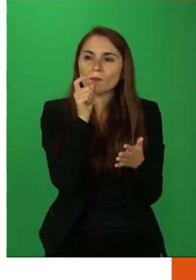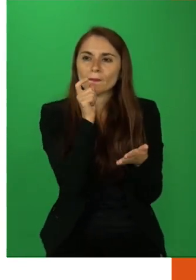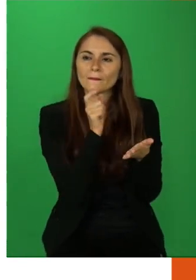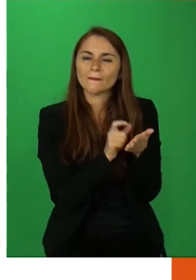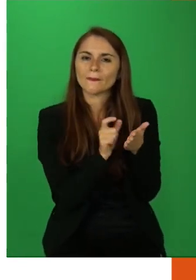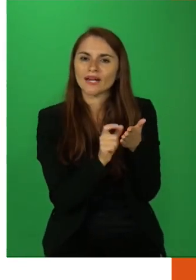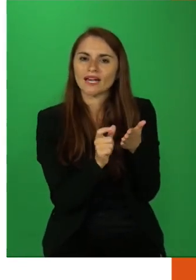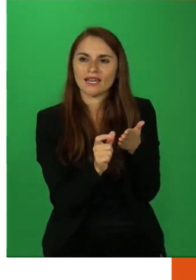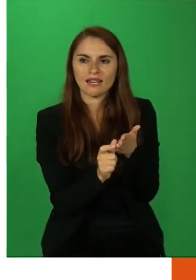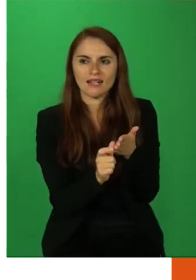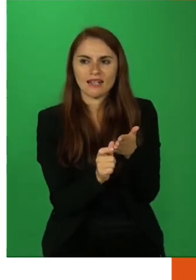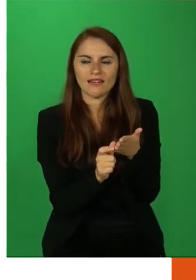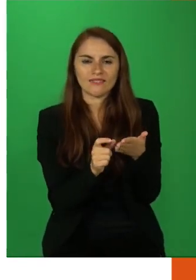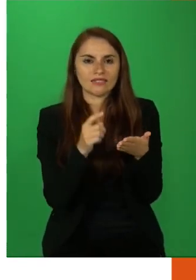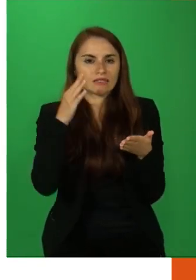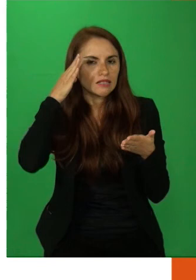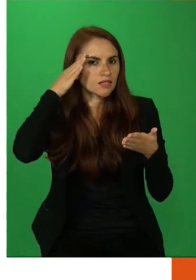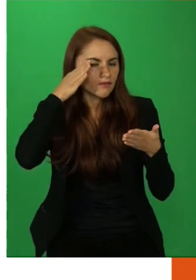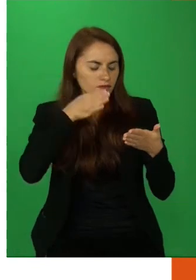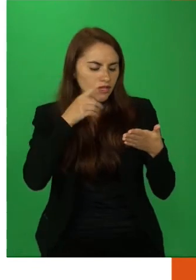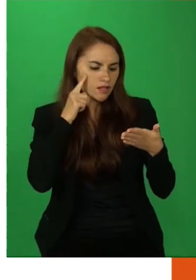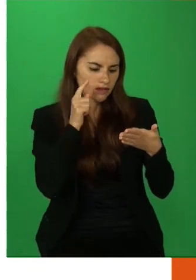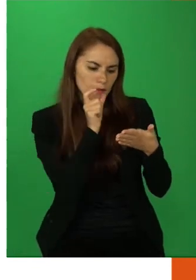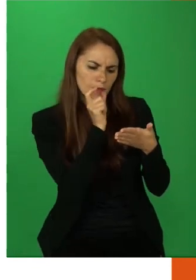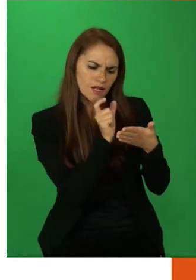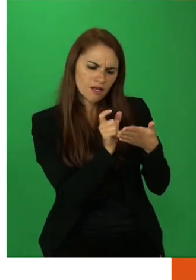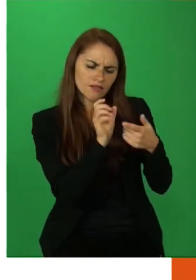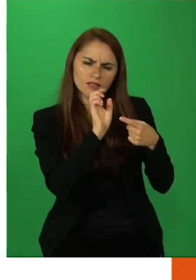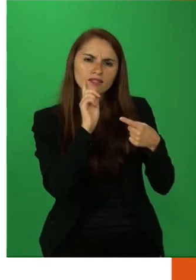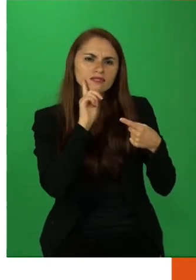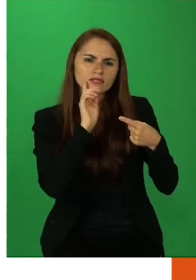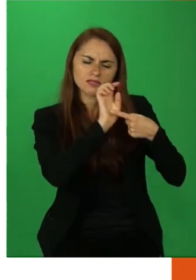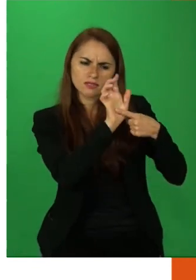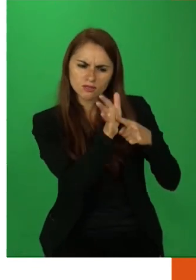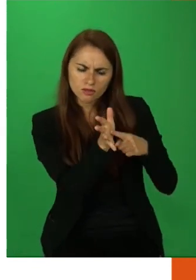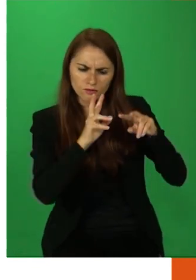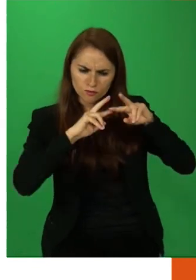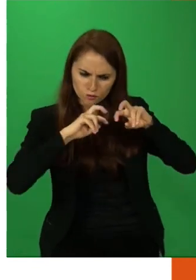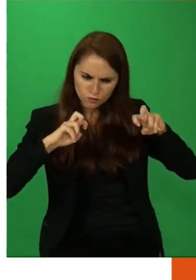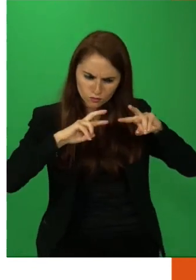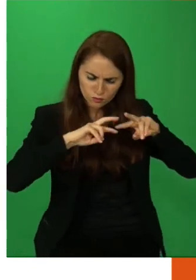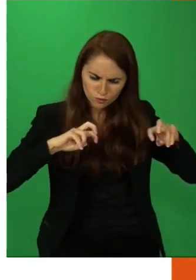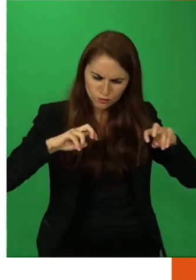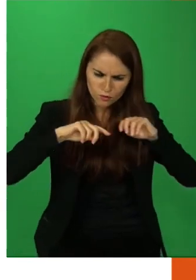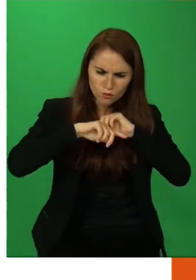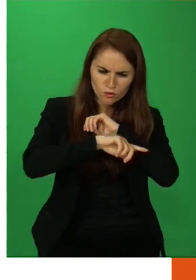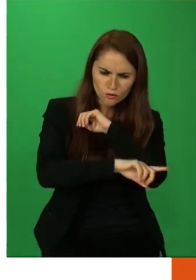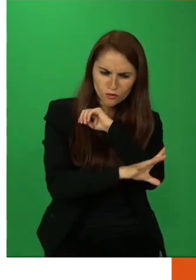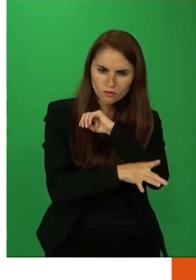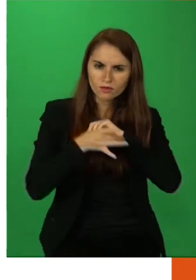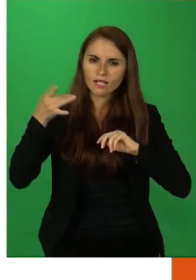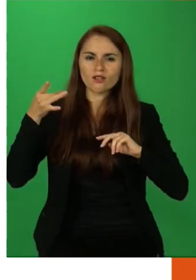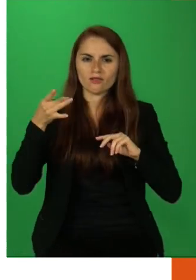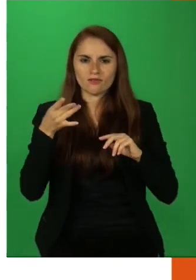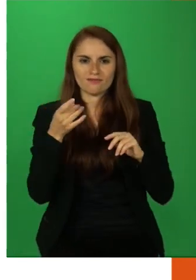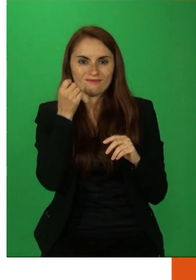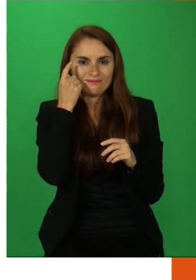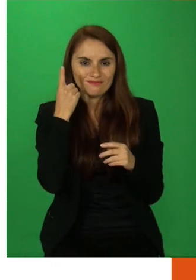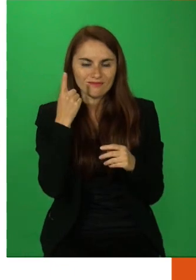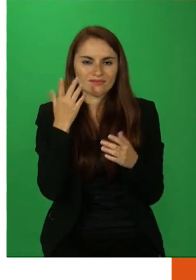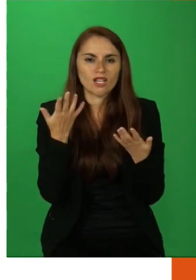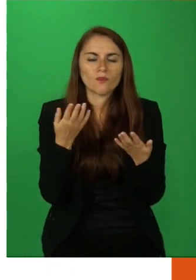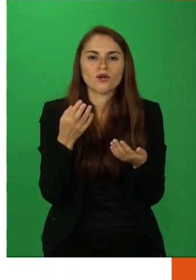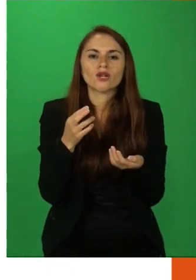palabras que tengan un sinónimo, ya para que tú puedas escarbar en él y sacar algún tipo de conclusión. Si hay uso